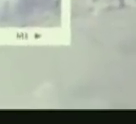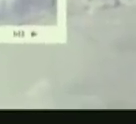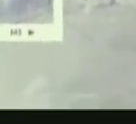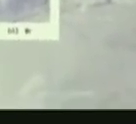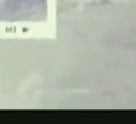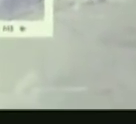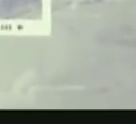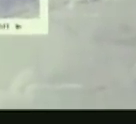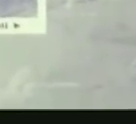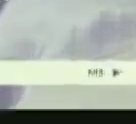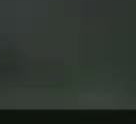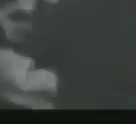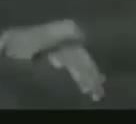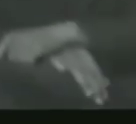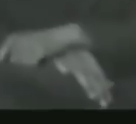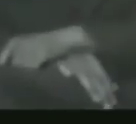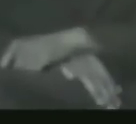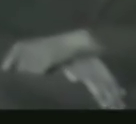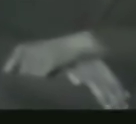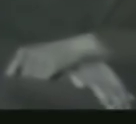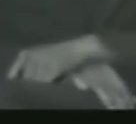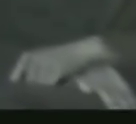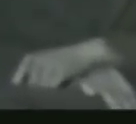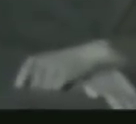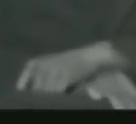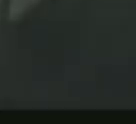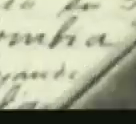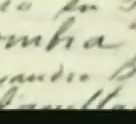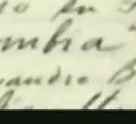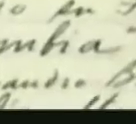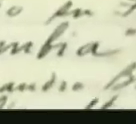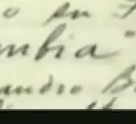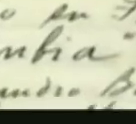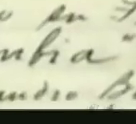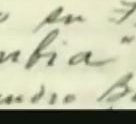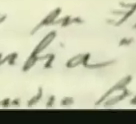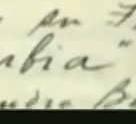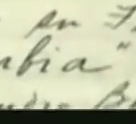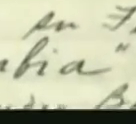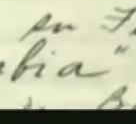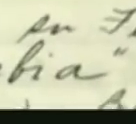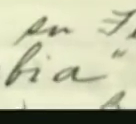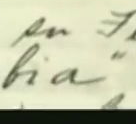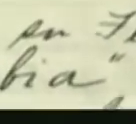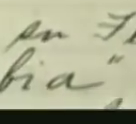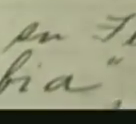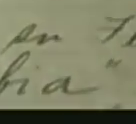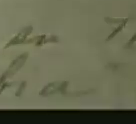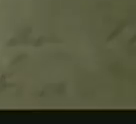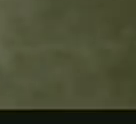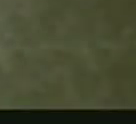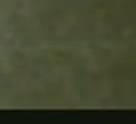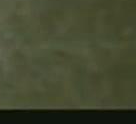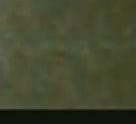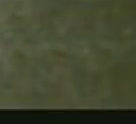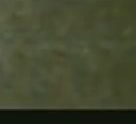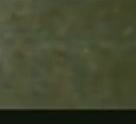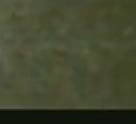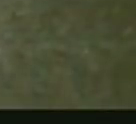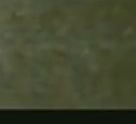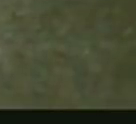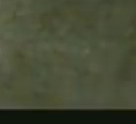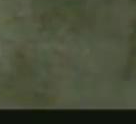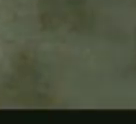...70 años del Bogotazo. Yo podría dedicarme a una vida tranquila, fácil, en vez de estar una áspera y ruda